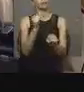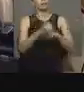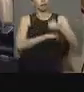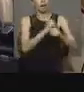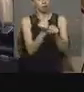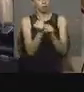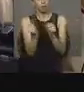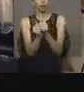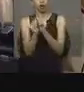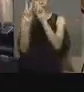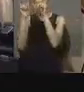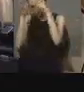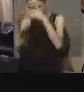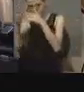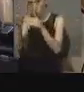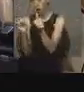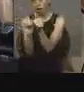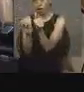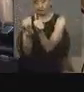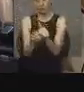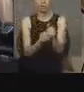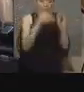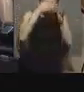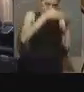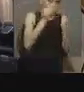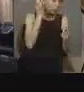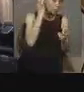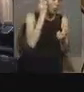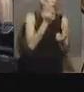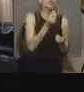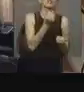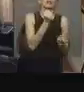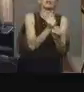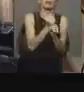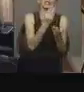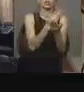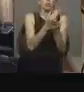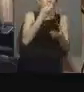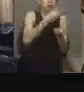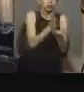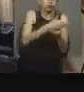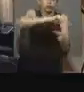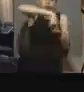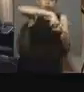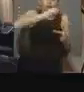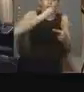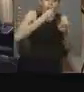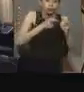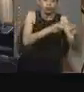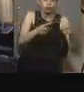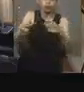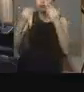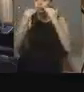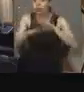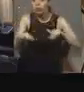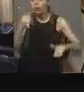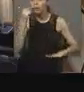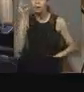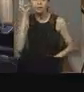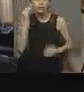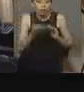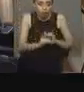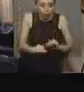con los asistentes de la educación, con las manipuladoras de alimentos que alimentan, ¿no es cierto?, justamente a niños y niñas de la educación